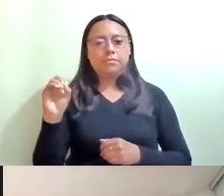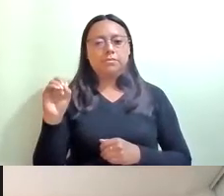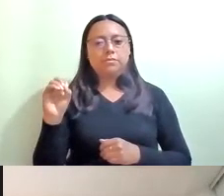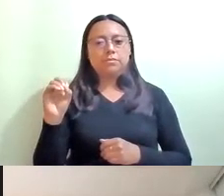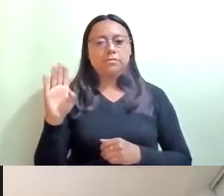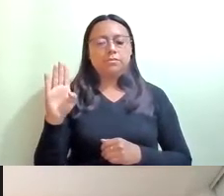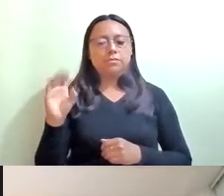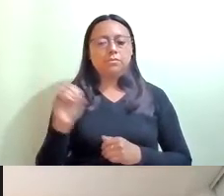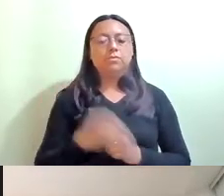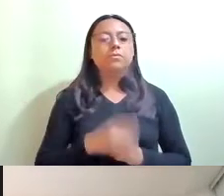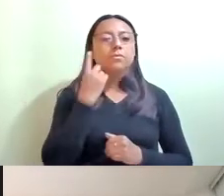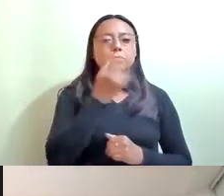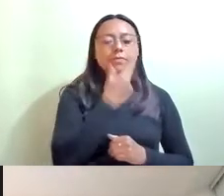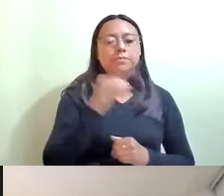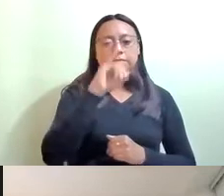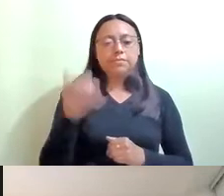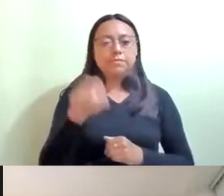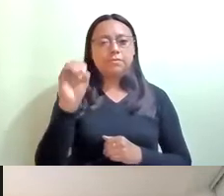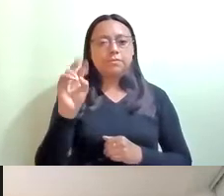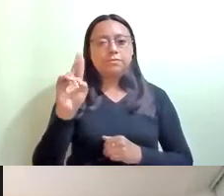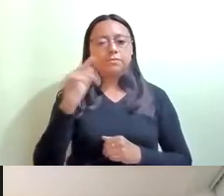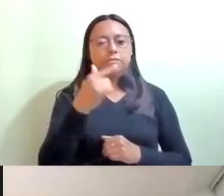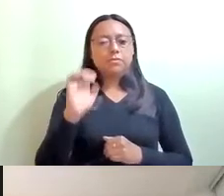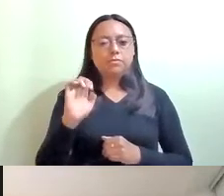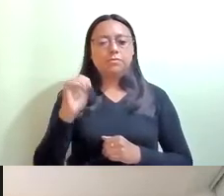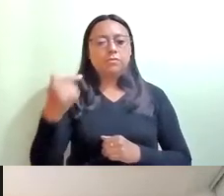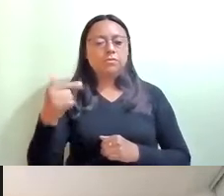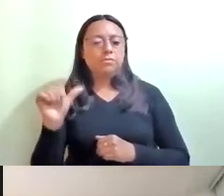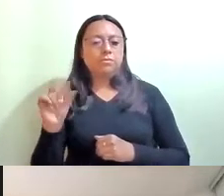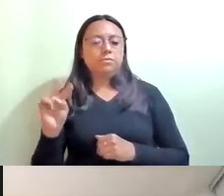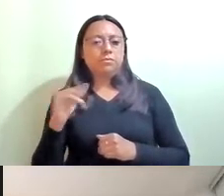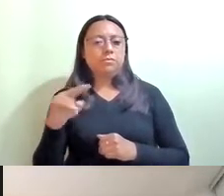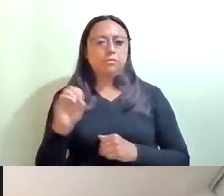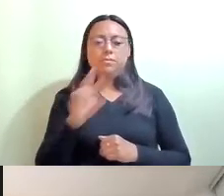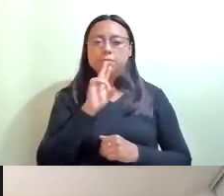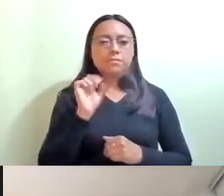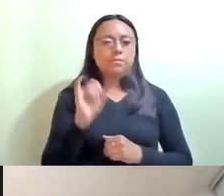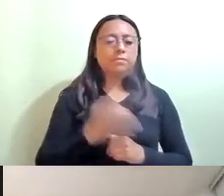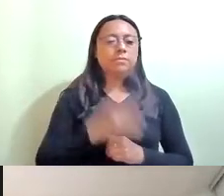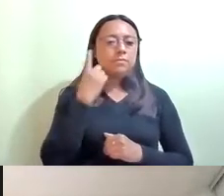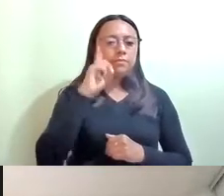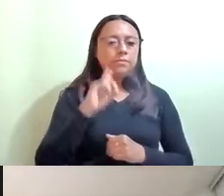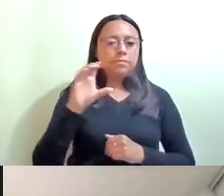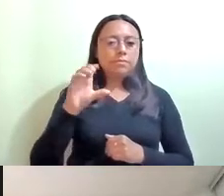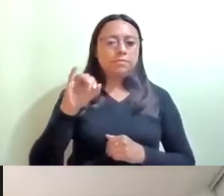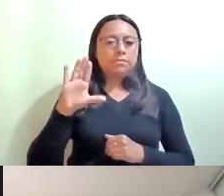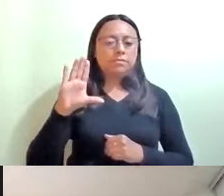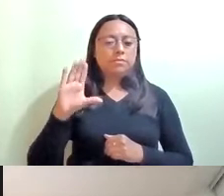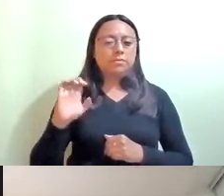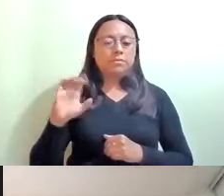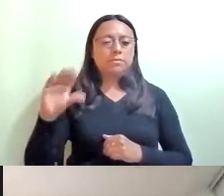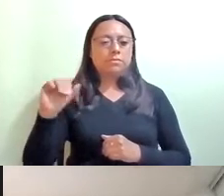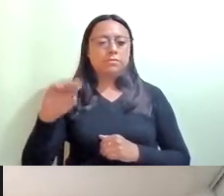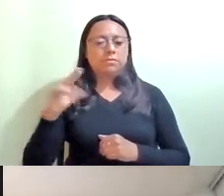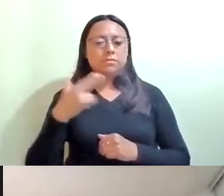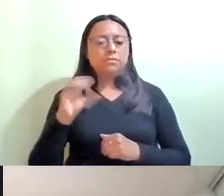Diputado Jorge Gaviño Ambriz. Gaviño, sí. Gracias, diputado. Diputada Circe Camacho Bastida. Diputada